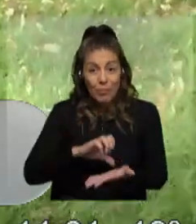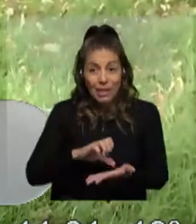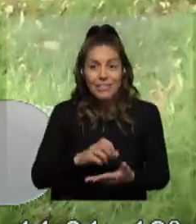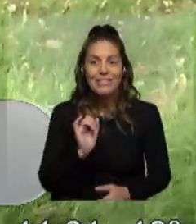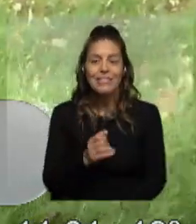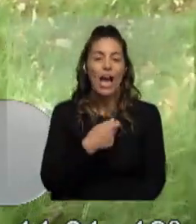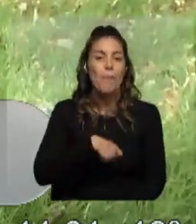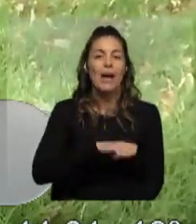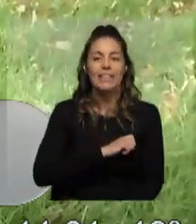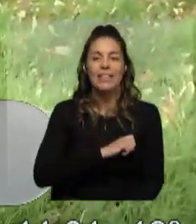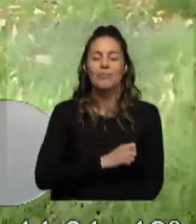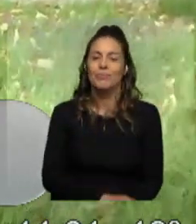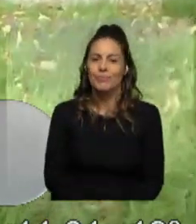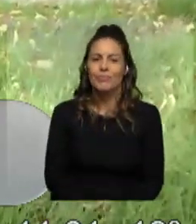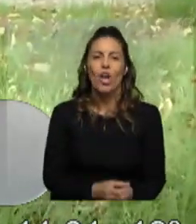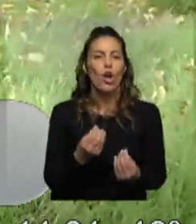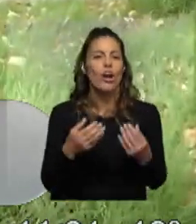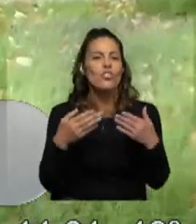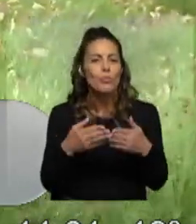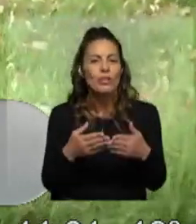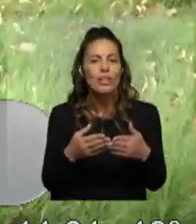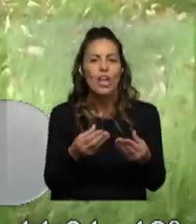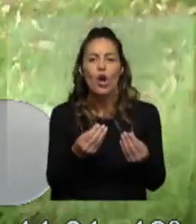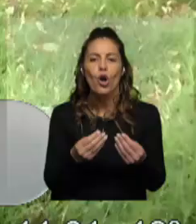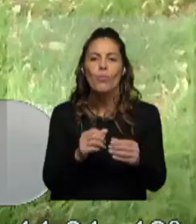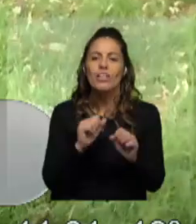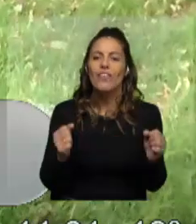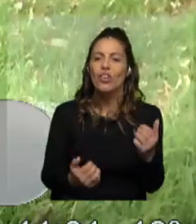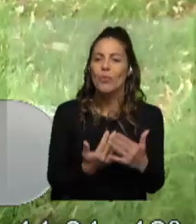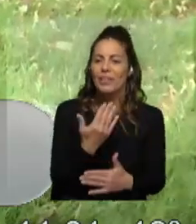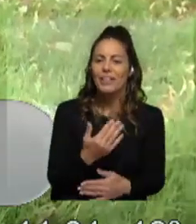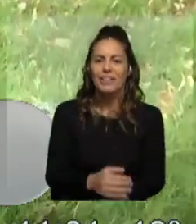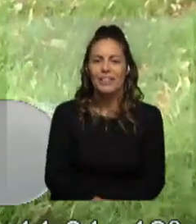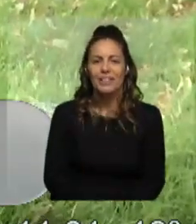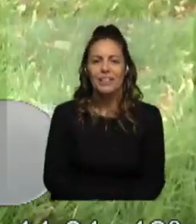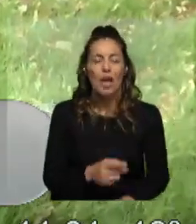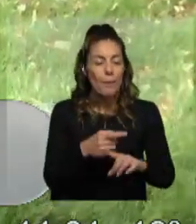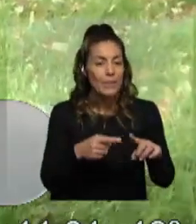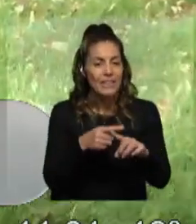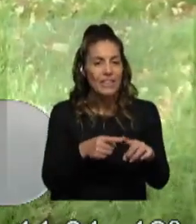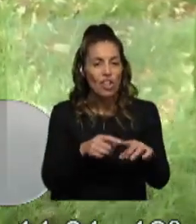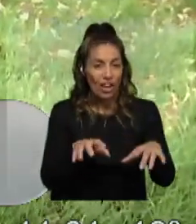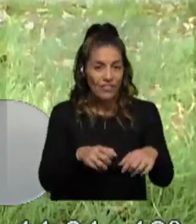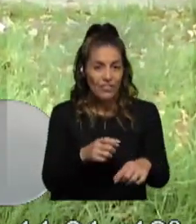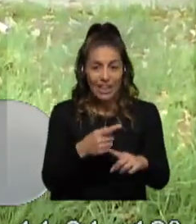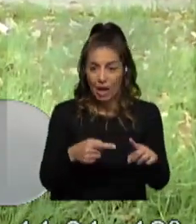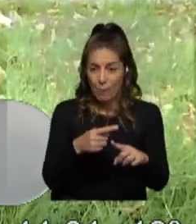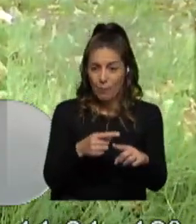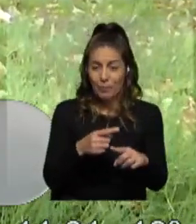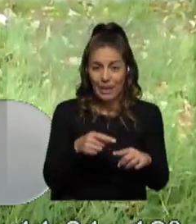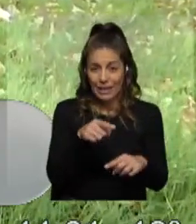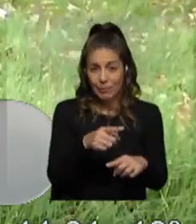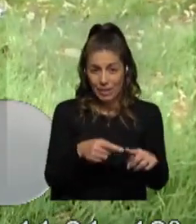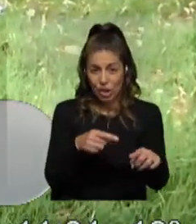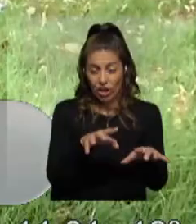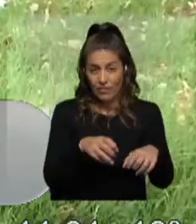España. A España, ¿tiene familia razón, en España le o le pintó el zapato? Exactamente. Mis tíos, vive en España. Claro, mire